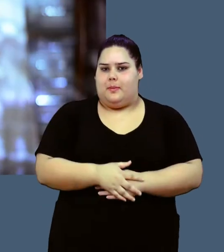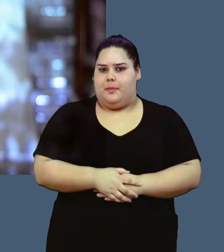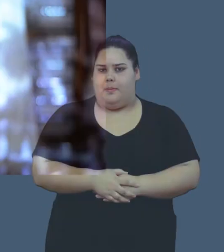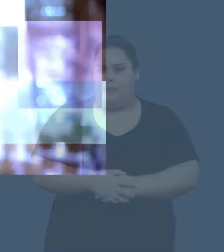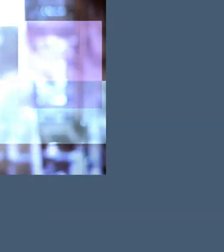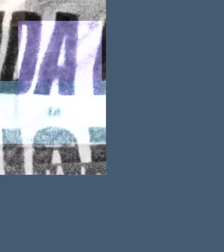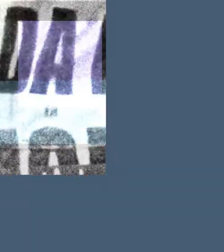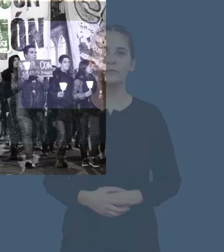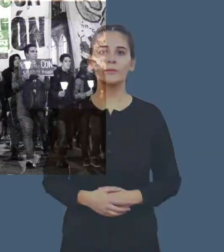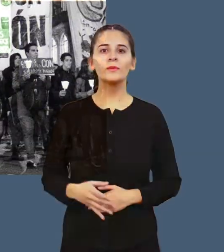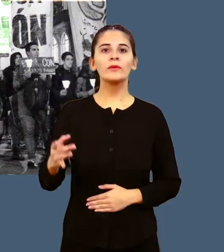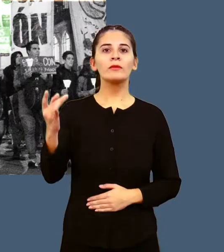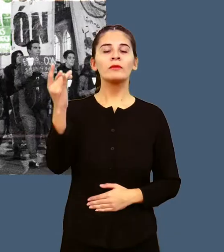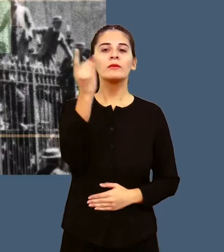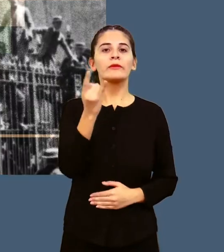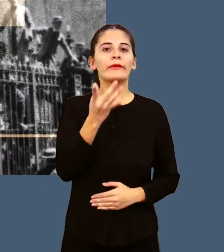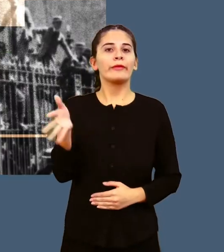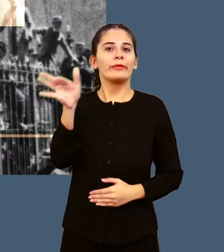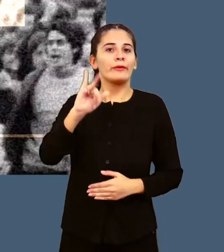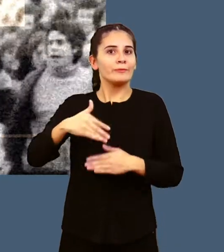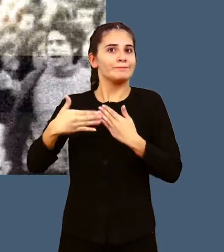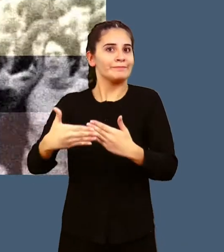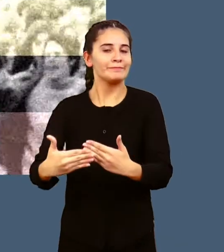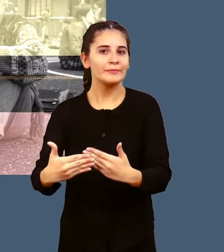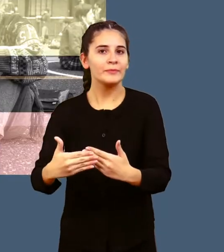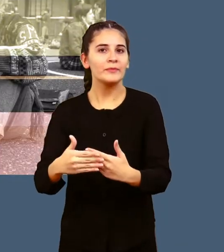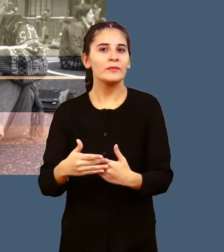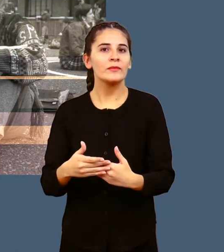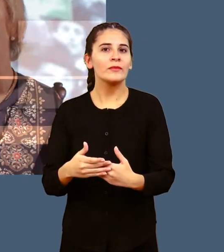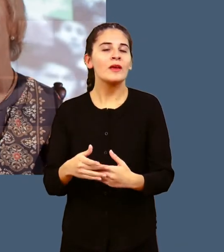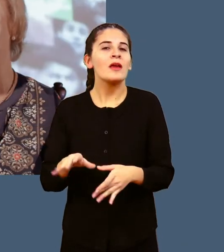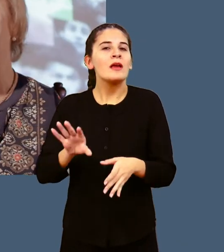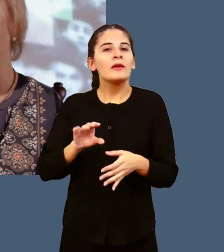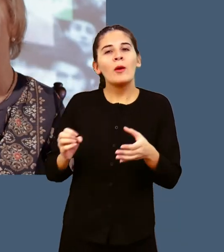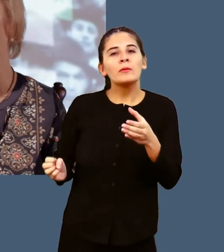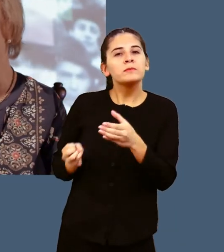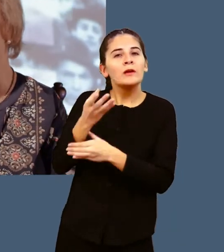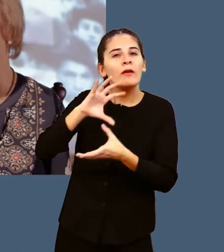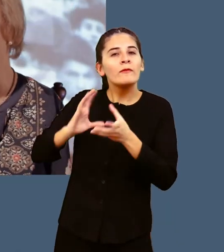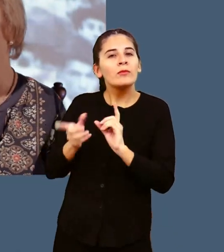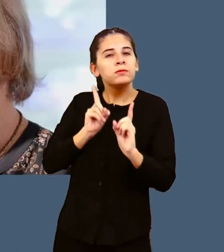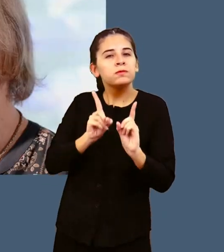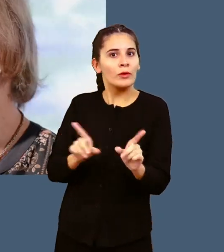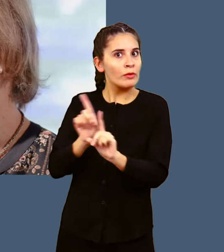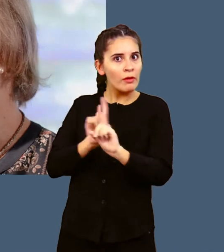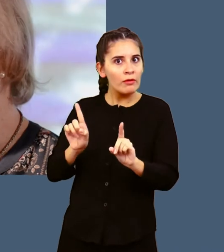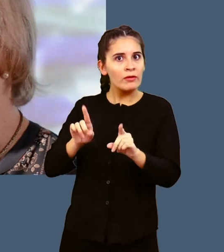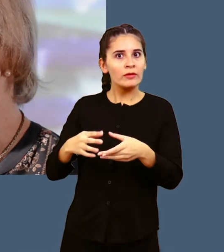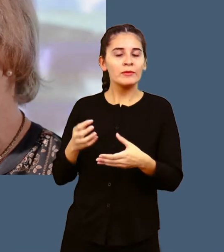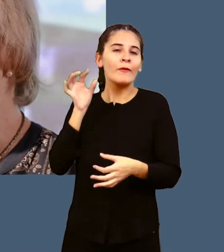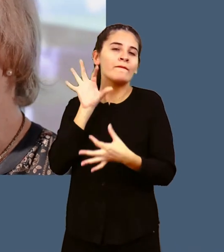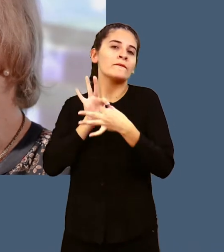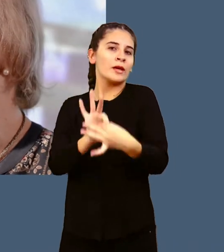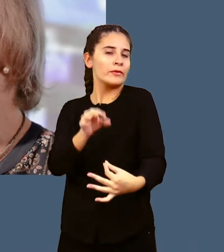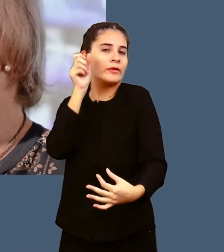algo alternativo. La universidad se construye todos los días, ¿no? No es una cosa que está hecha de una vez para siempre,